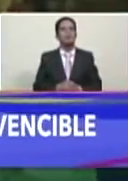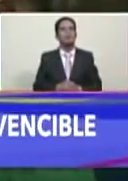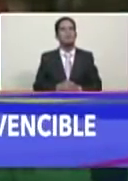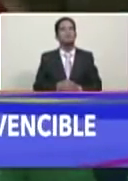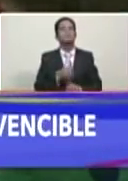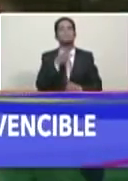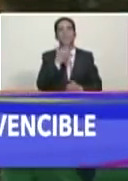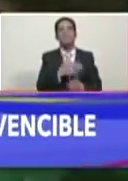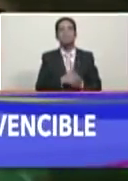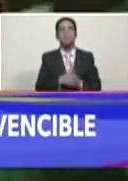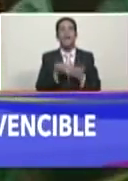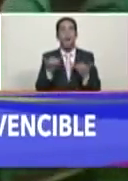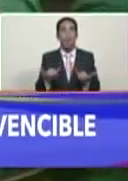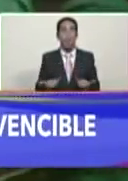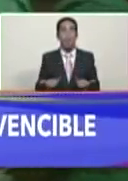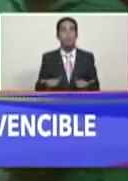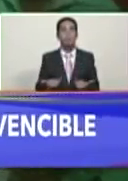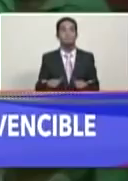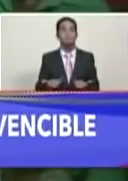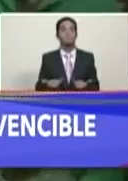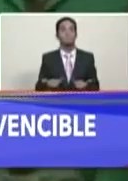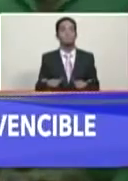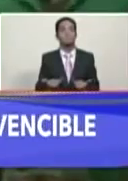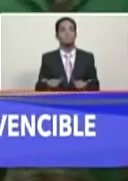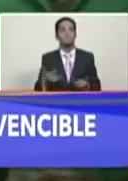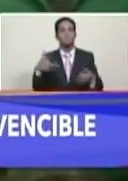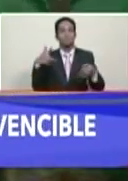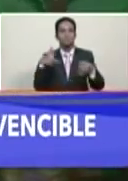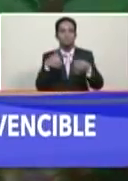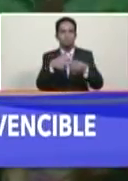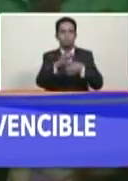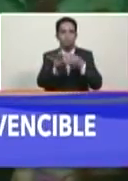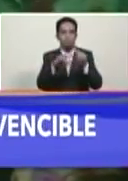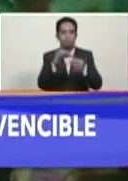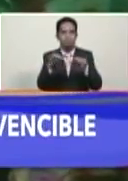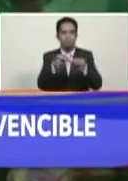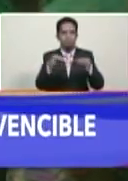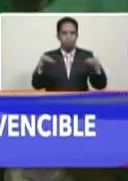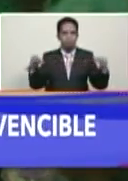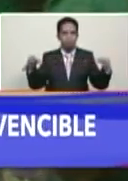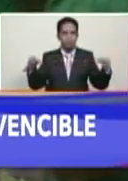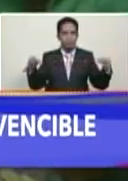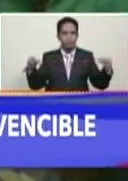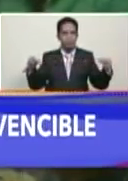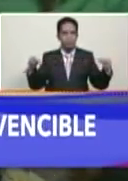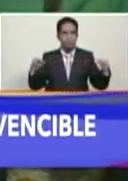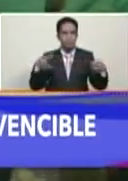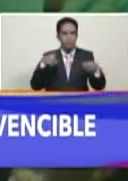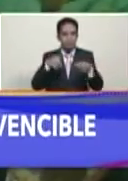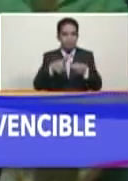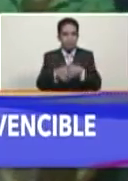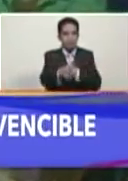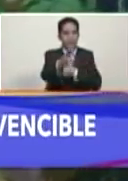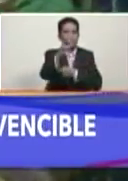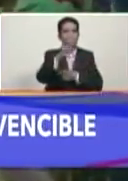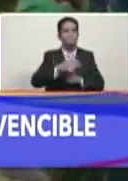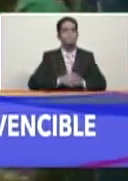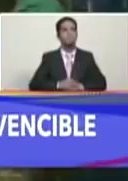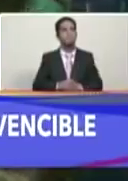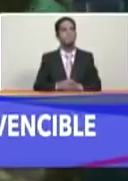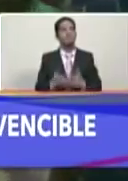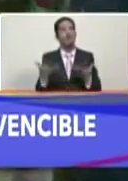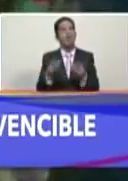Bueno, presidente, vamos a inaugurar esta gran base de misión con las niñas de la patria, las niñas de